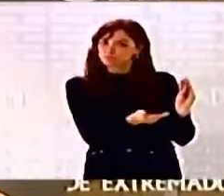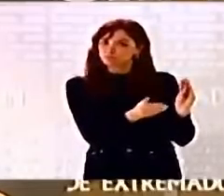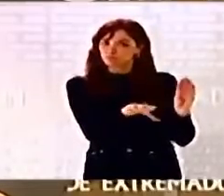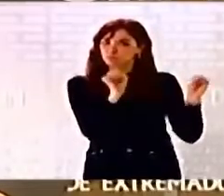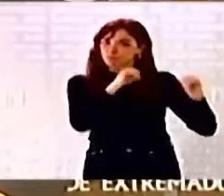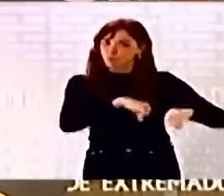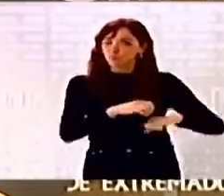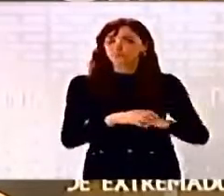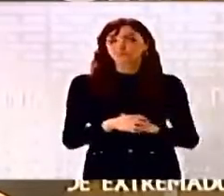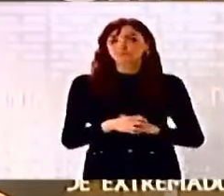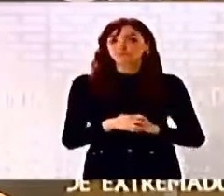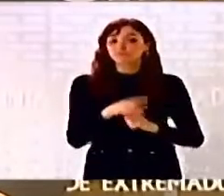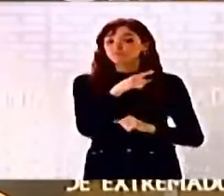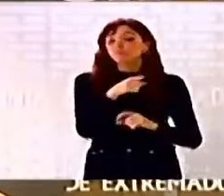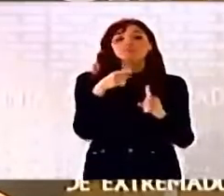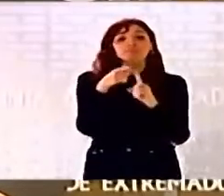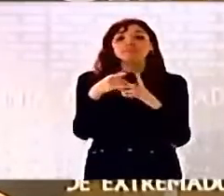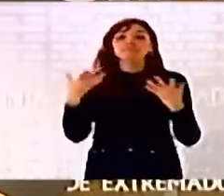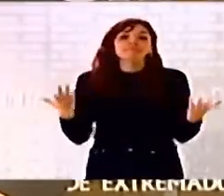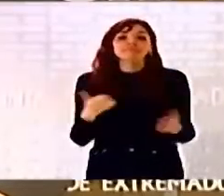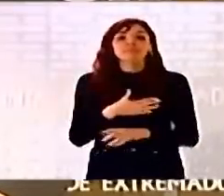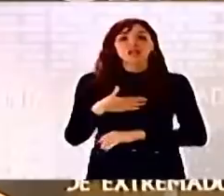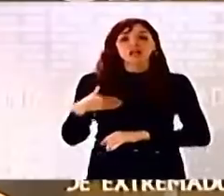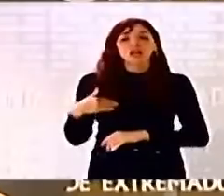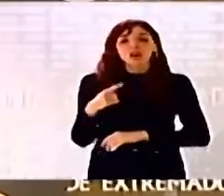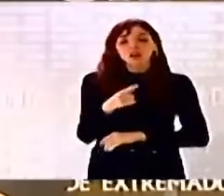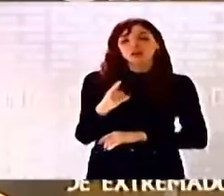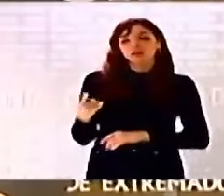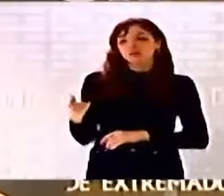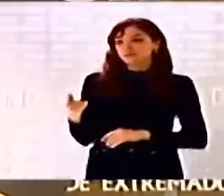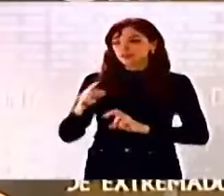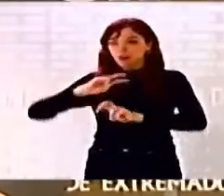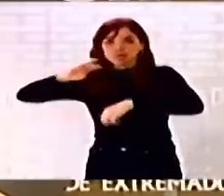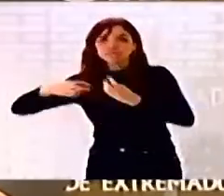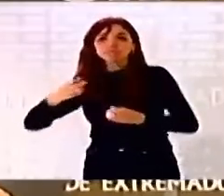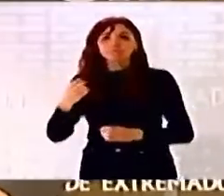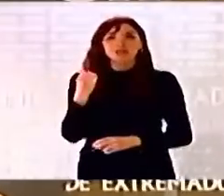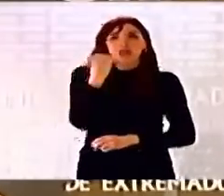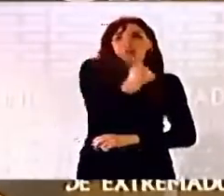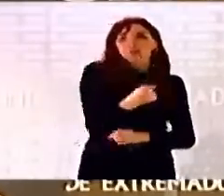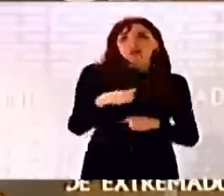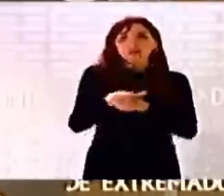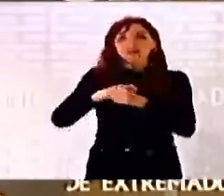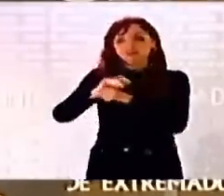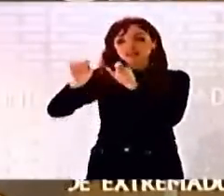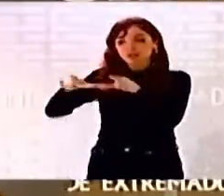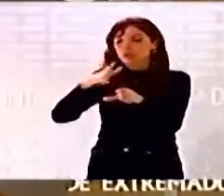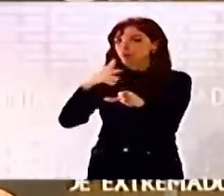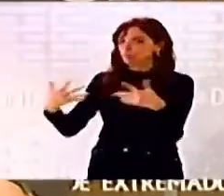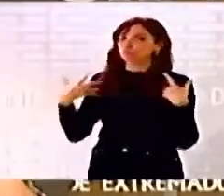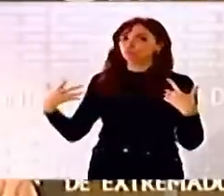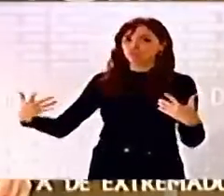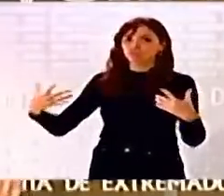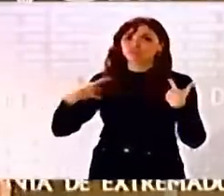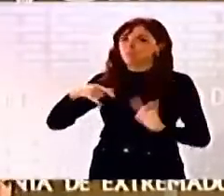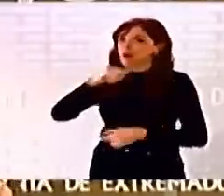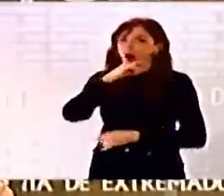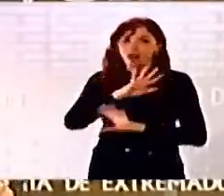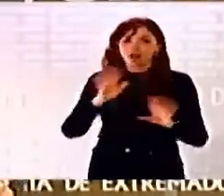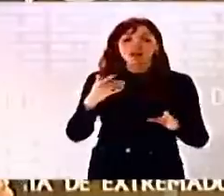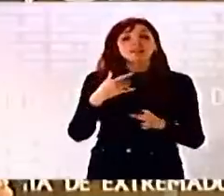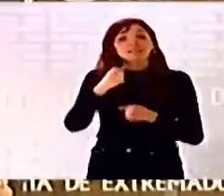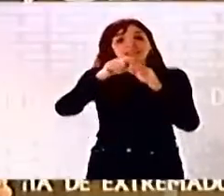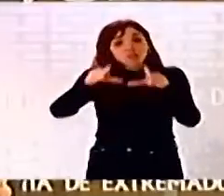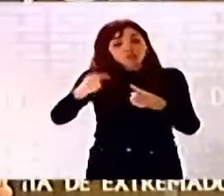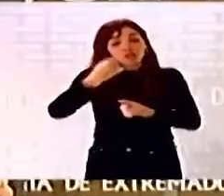de recuperar, de rescatar, de apoyar a sectores que ahora mismo lo están pasando muy mal, sectores económicos que ahora mismo